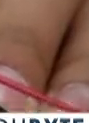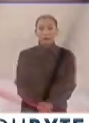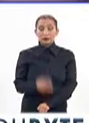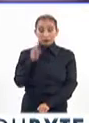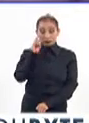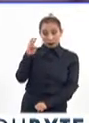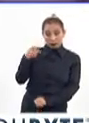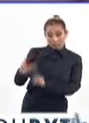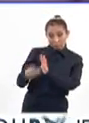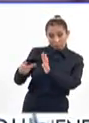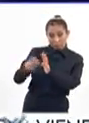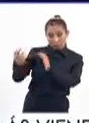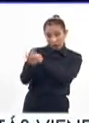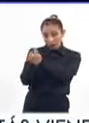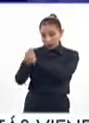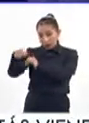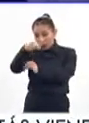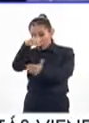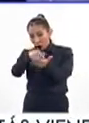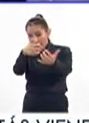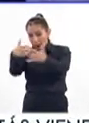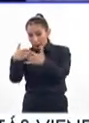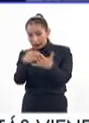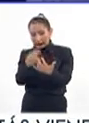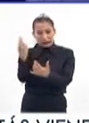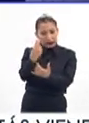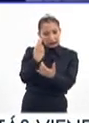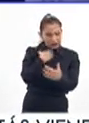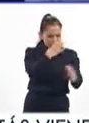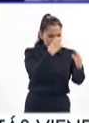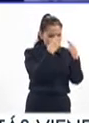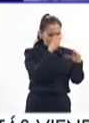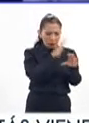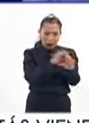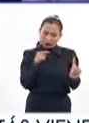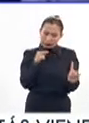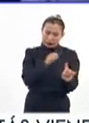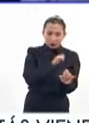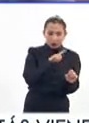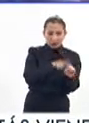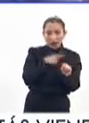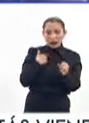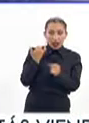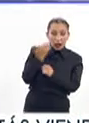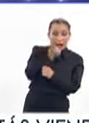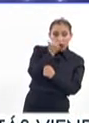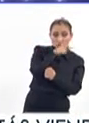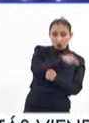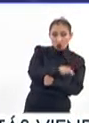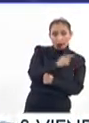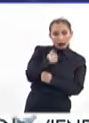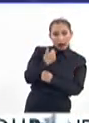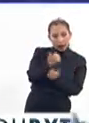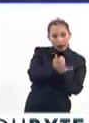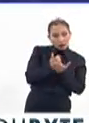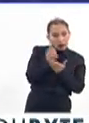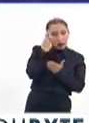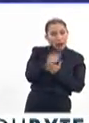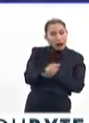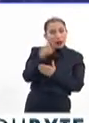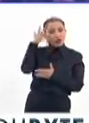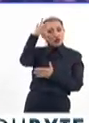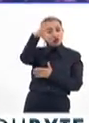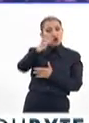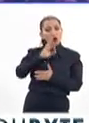La automatización en sectores productivos, se requiere una formación más especializada de los estudiantes que les brinde herramientas para